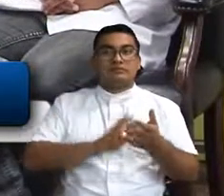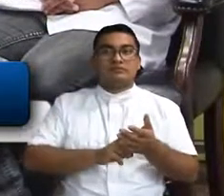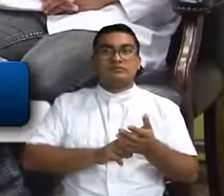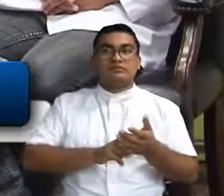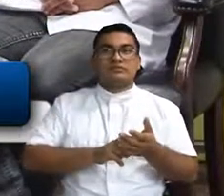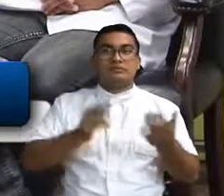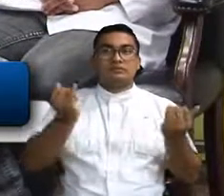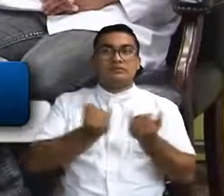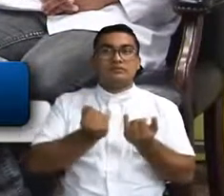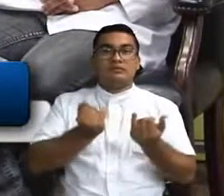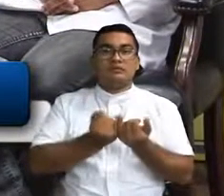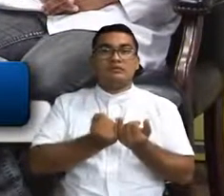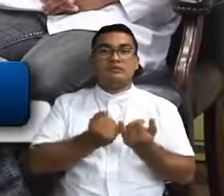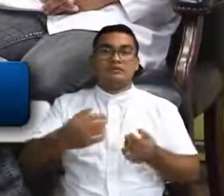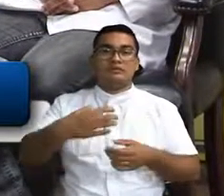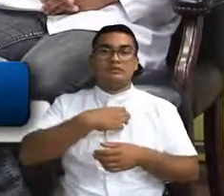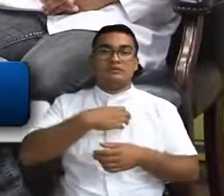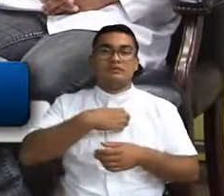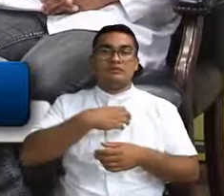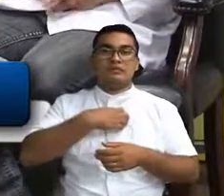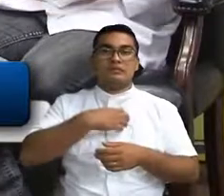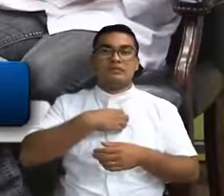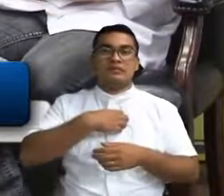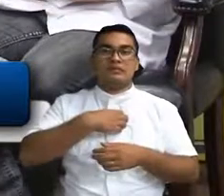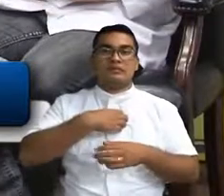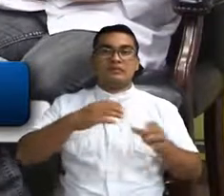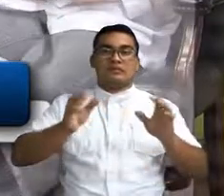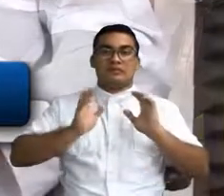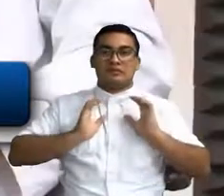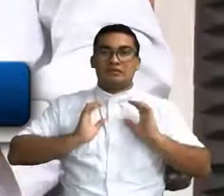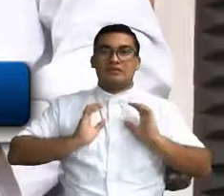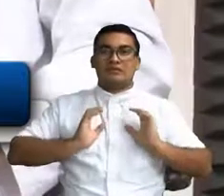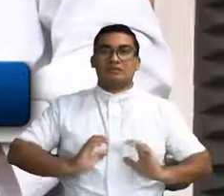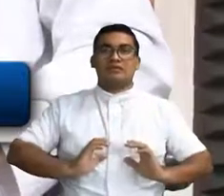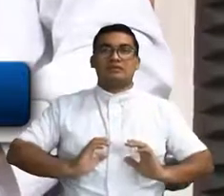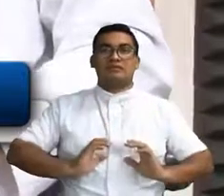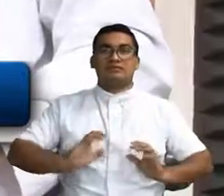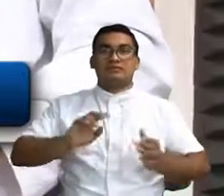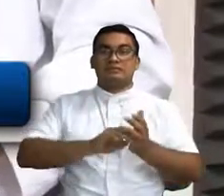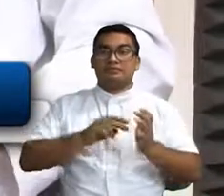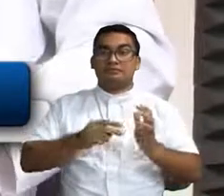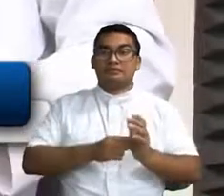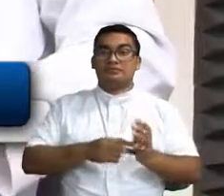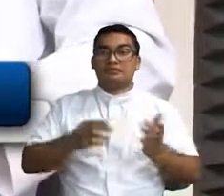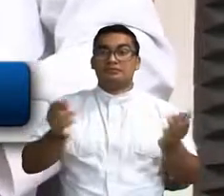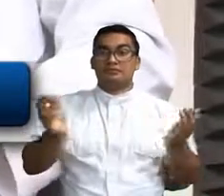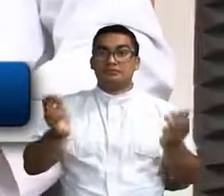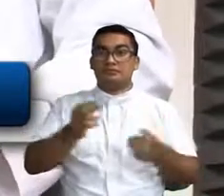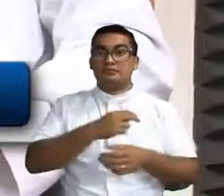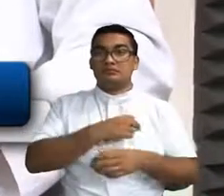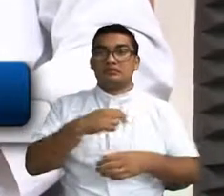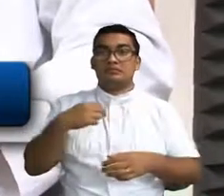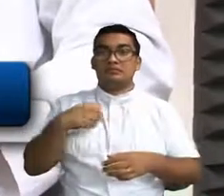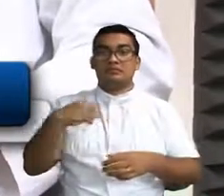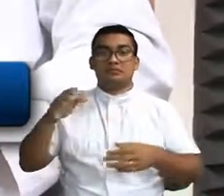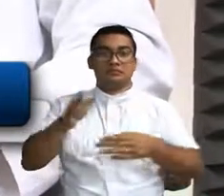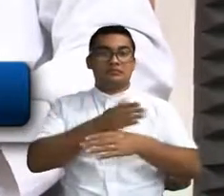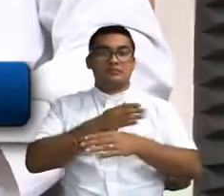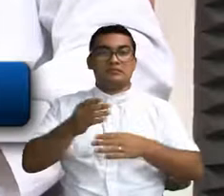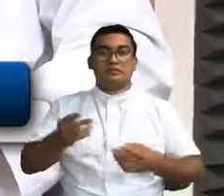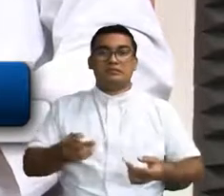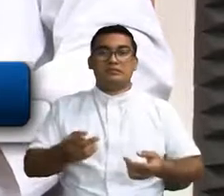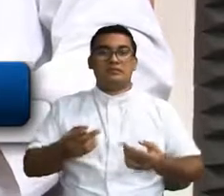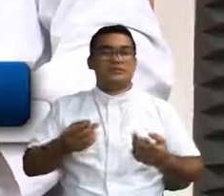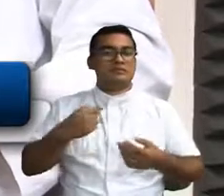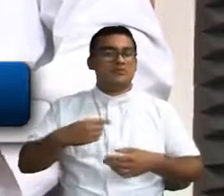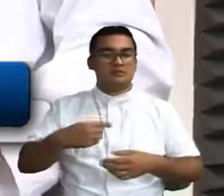son situaciones, son sustancias que dentro del cuerpo no están determinadas para desarrollar nuestro evento del día a día.